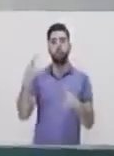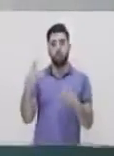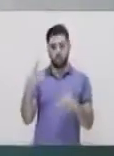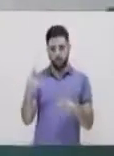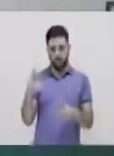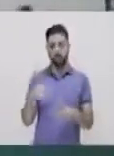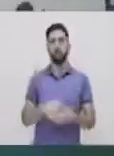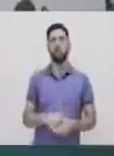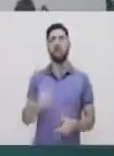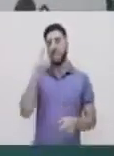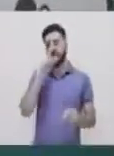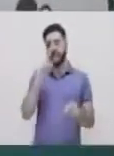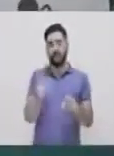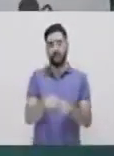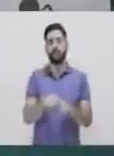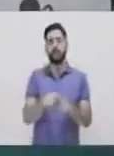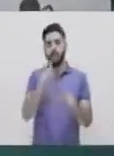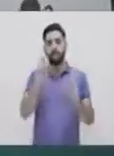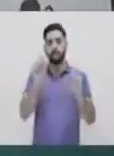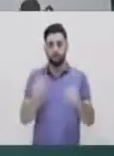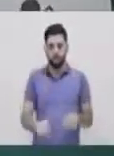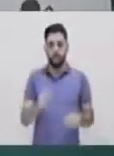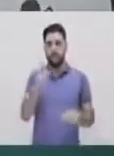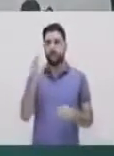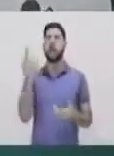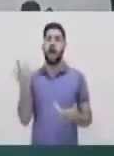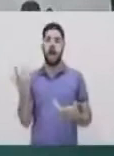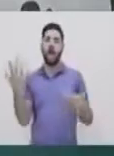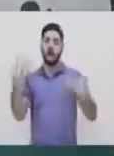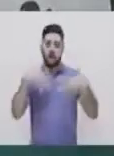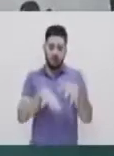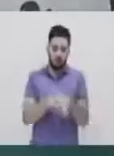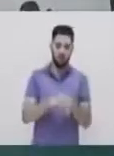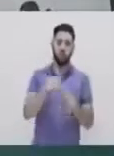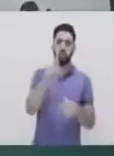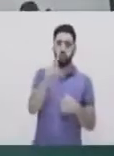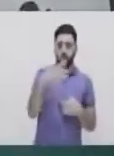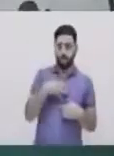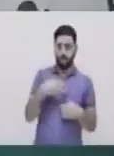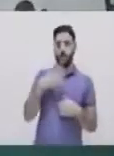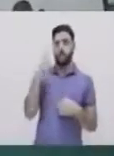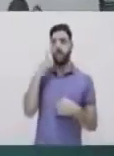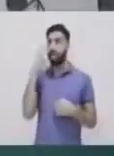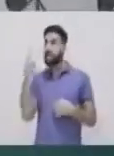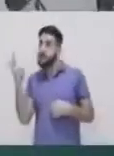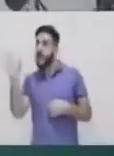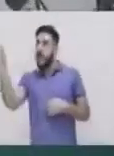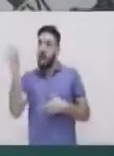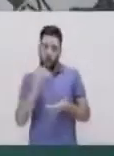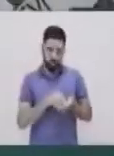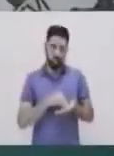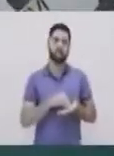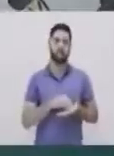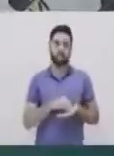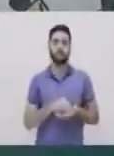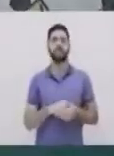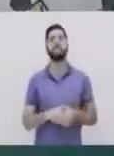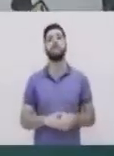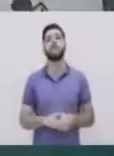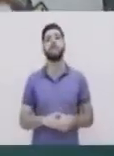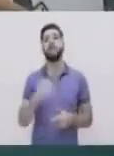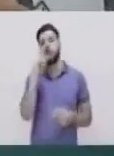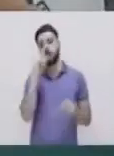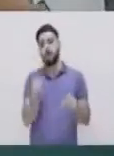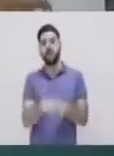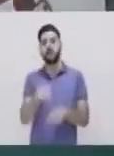el interpretativo, que ya puedes tú incluir tu punto de vista o dar algunas reflexiones. ¿Y qué partes va a tener un reportaje?